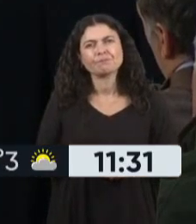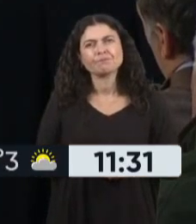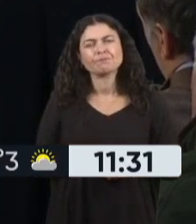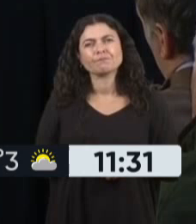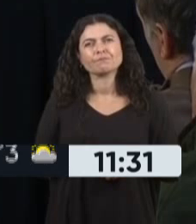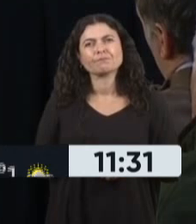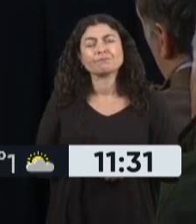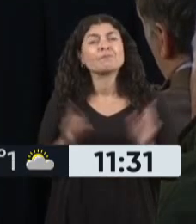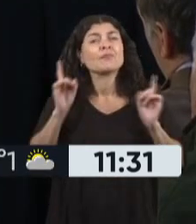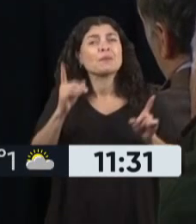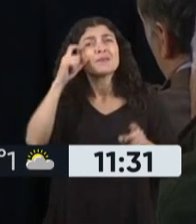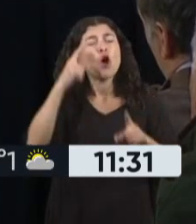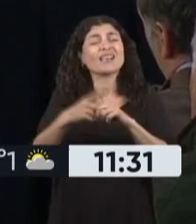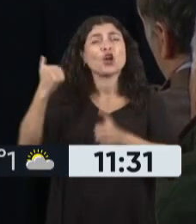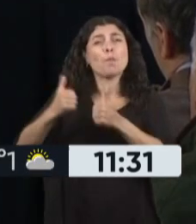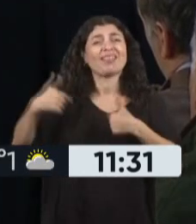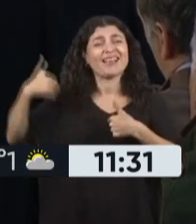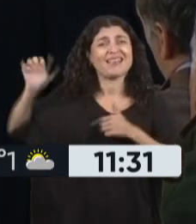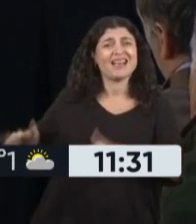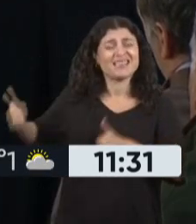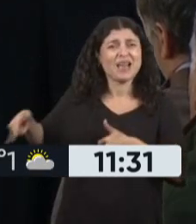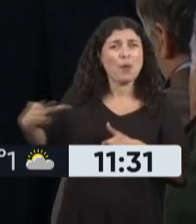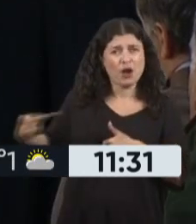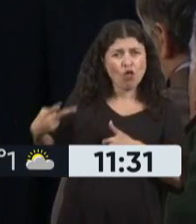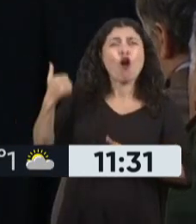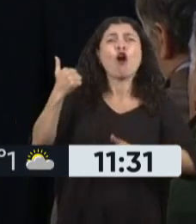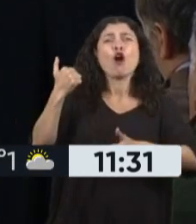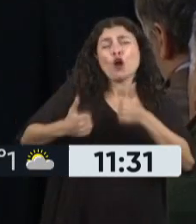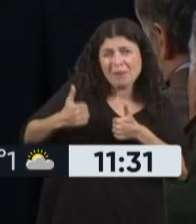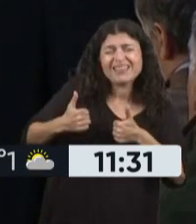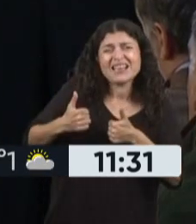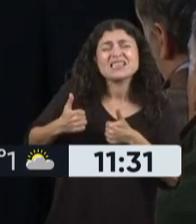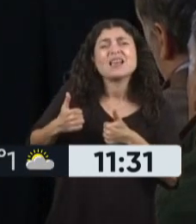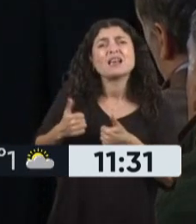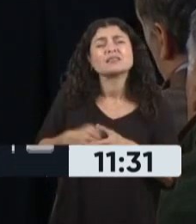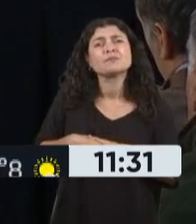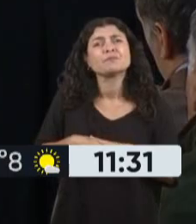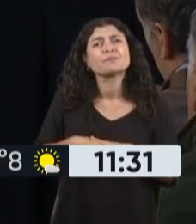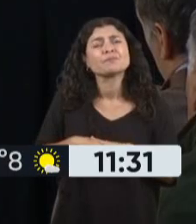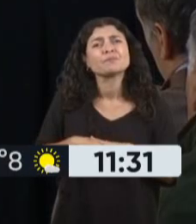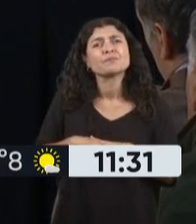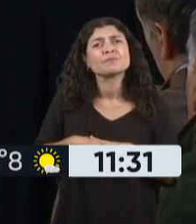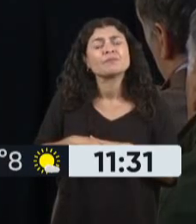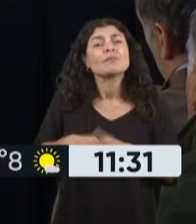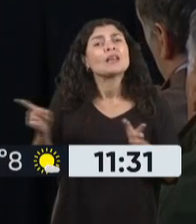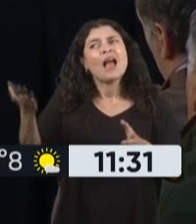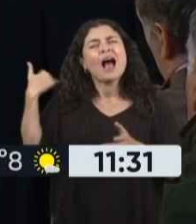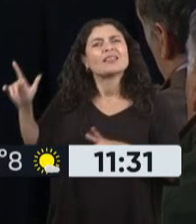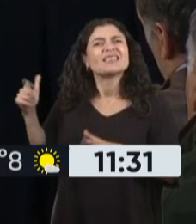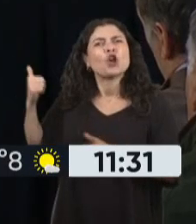con alguien que compitió conmigo y que su grandeza permitió que se sumara a este